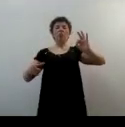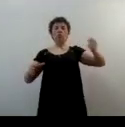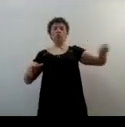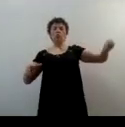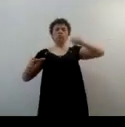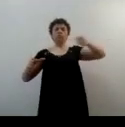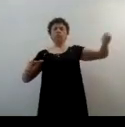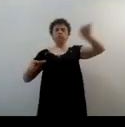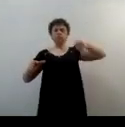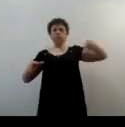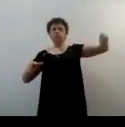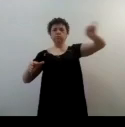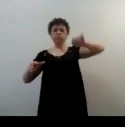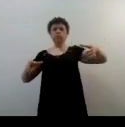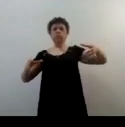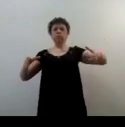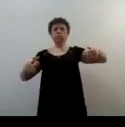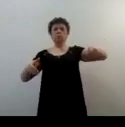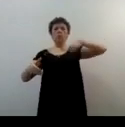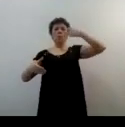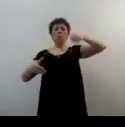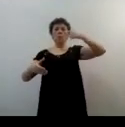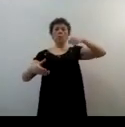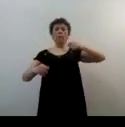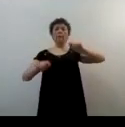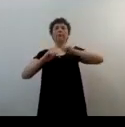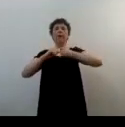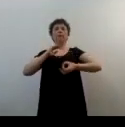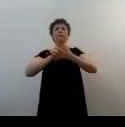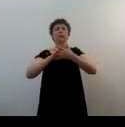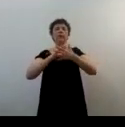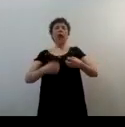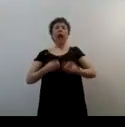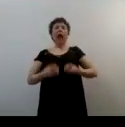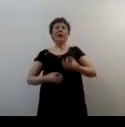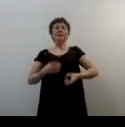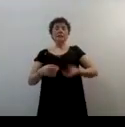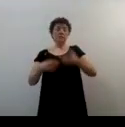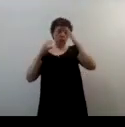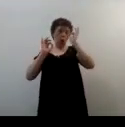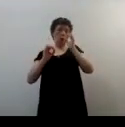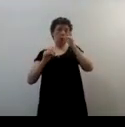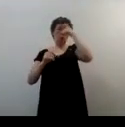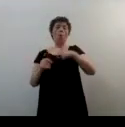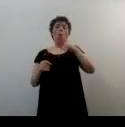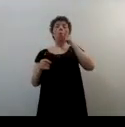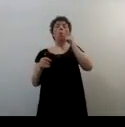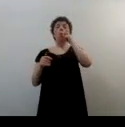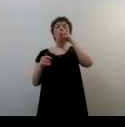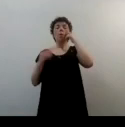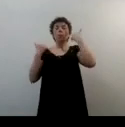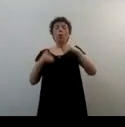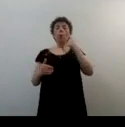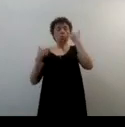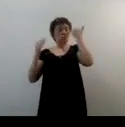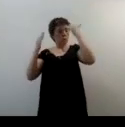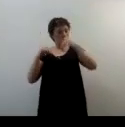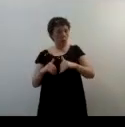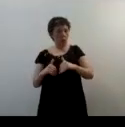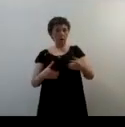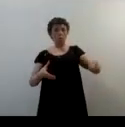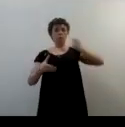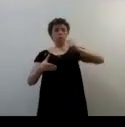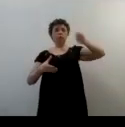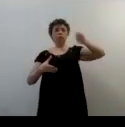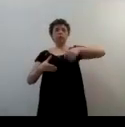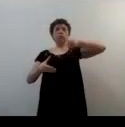garbanzos y le da muchos gases. Lógico, pero por un lado, porque tu cuerpo no está acostumbrado a esa fibra y le has metido mucho de repente.